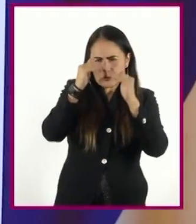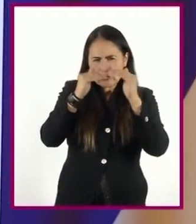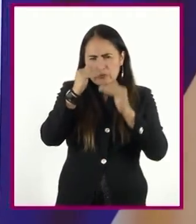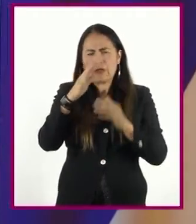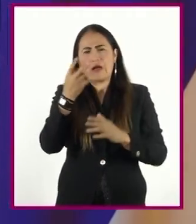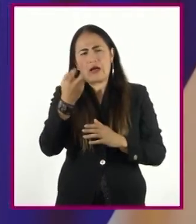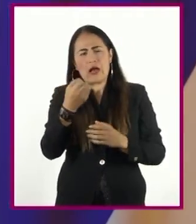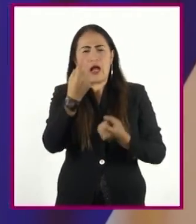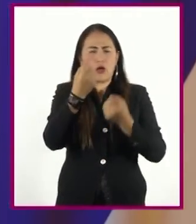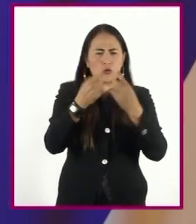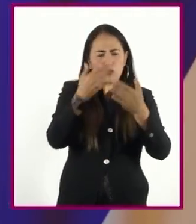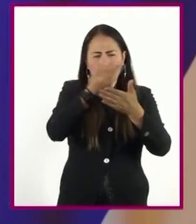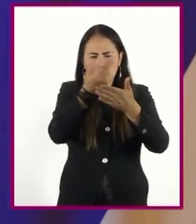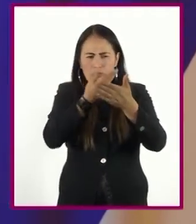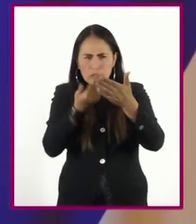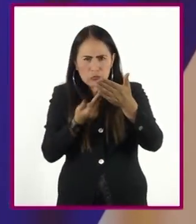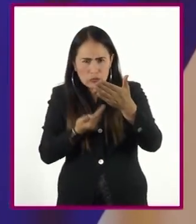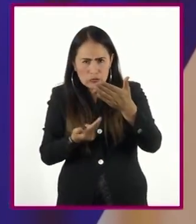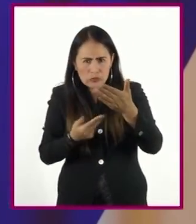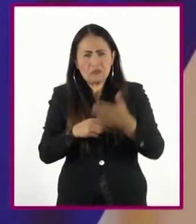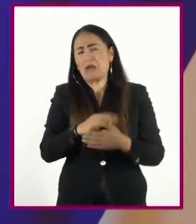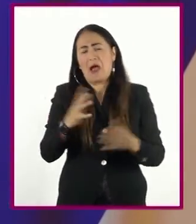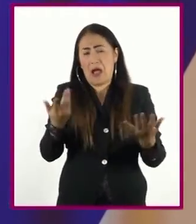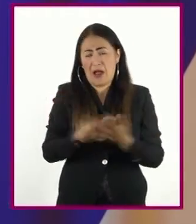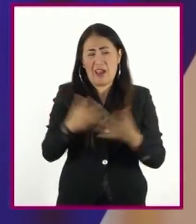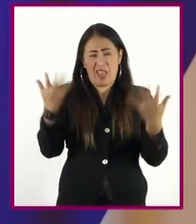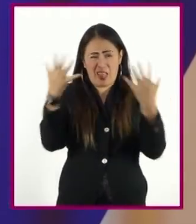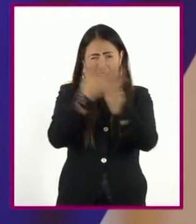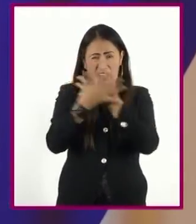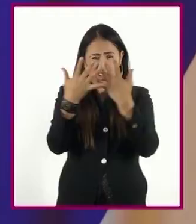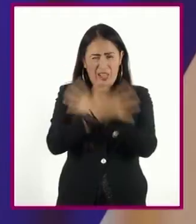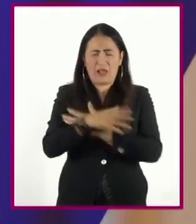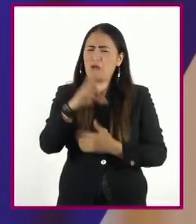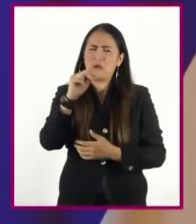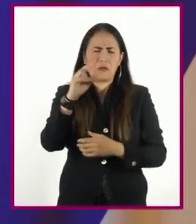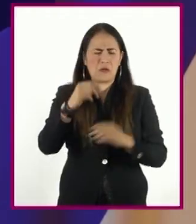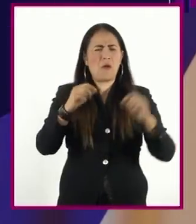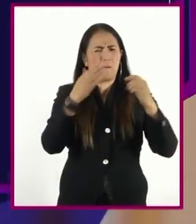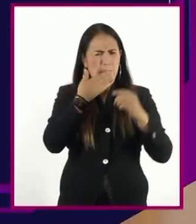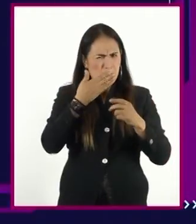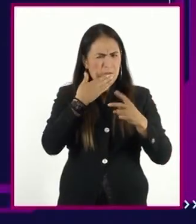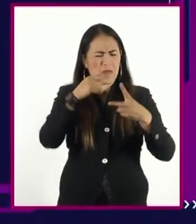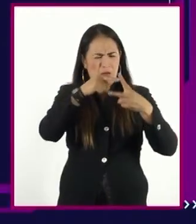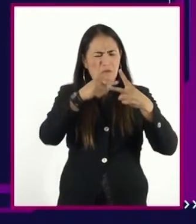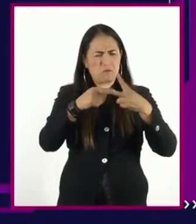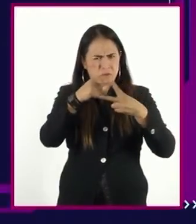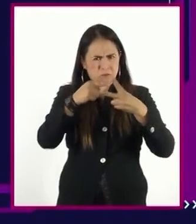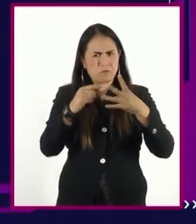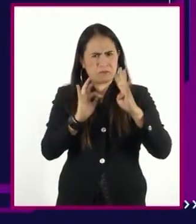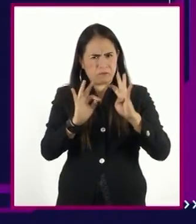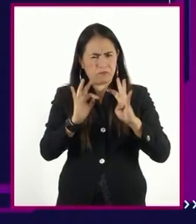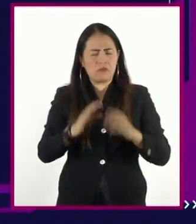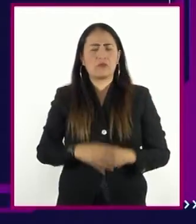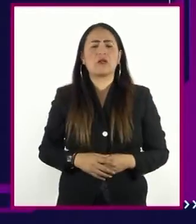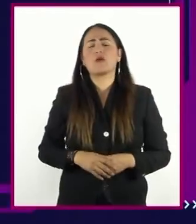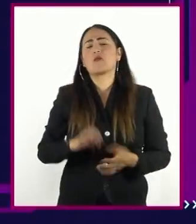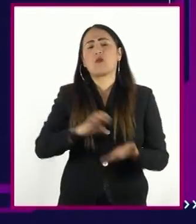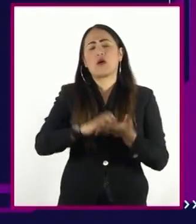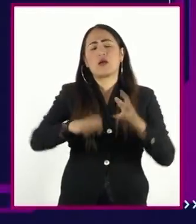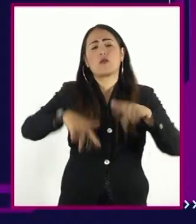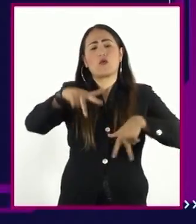en la construcción de la gráfica no se verán afectados en cuanto a su tamaño y proporción. Para fútbol